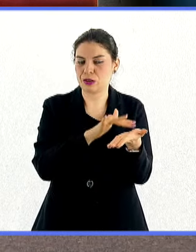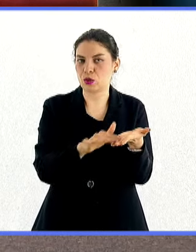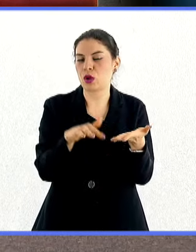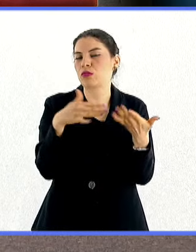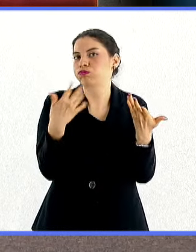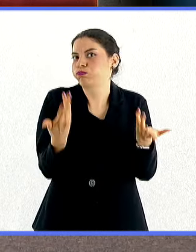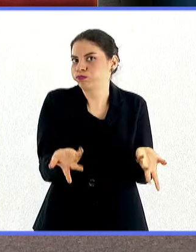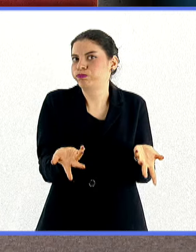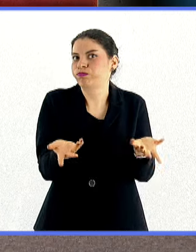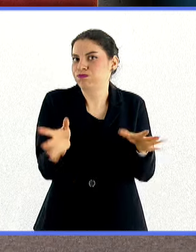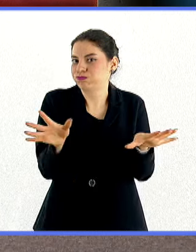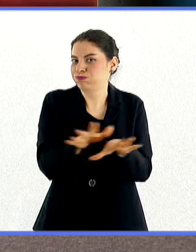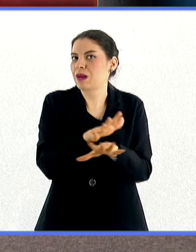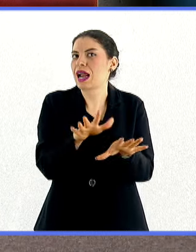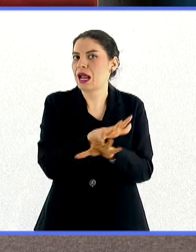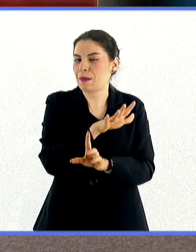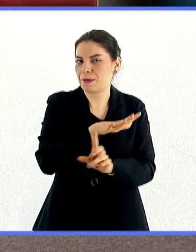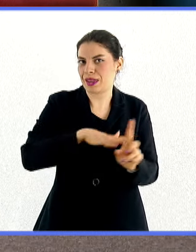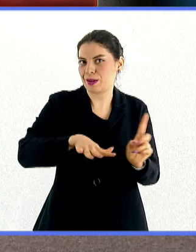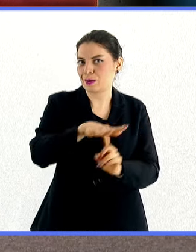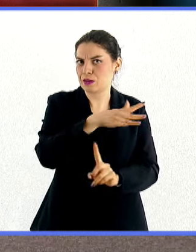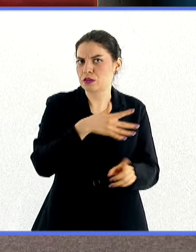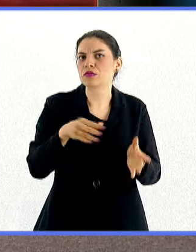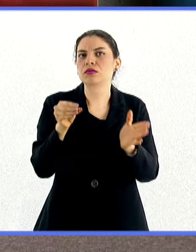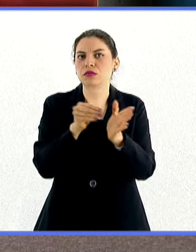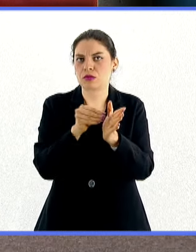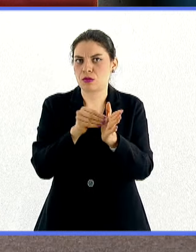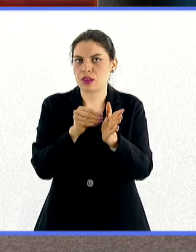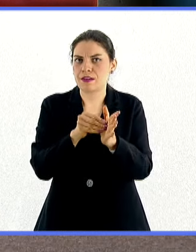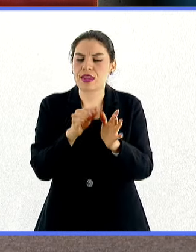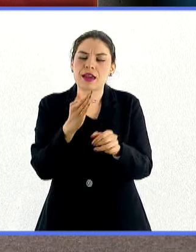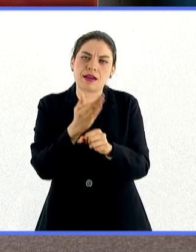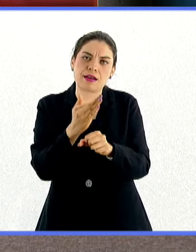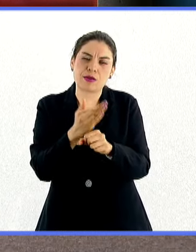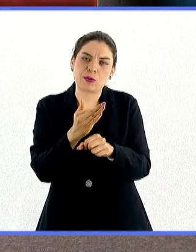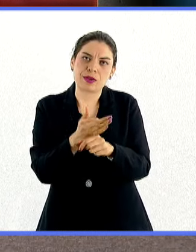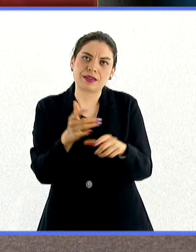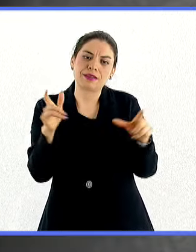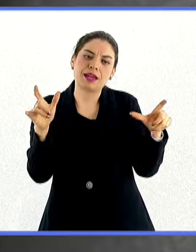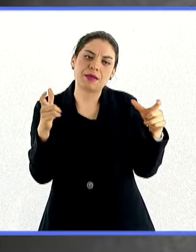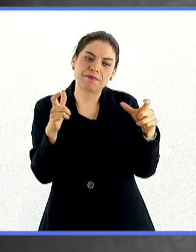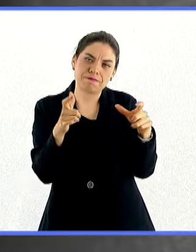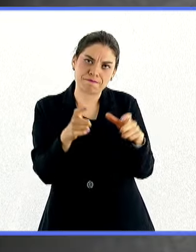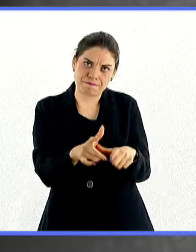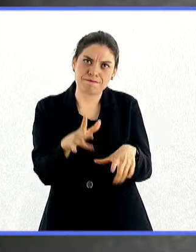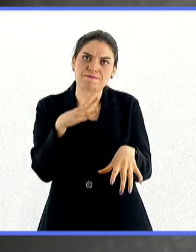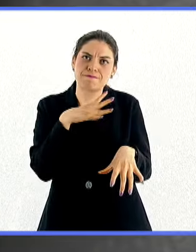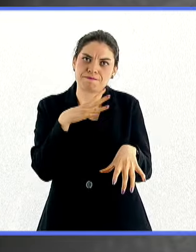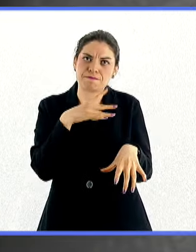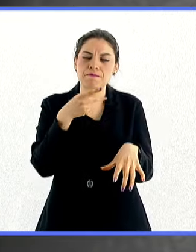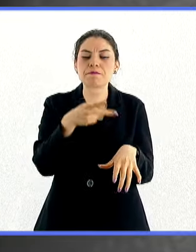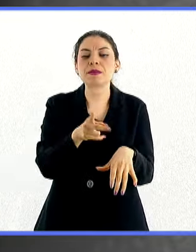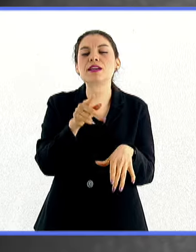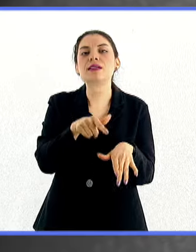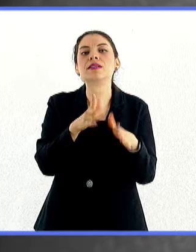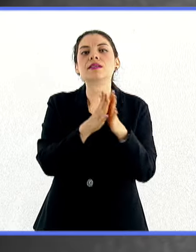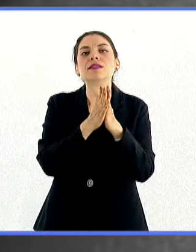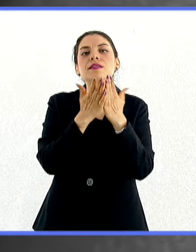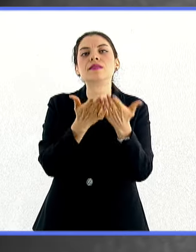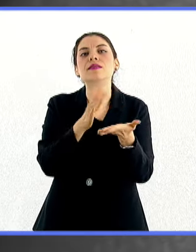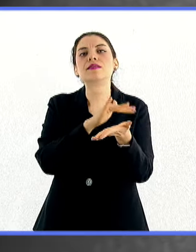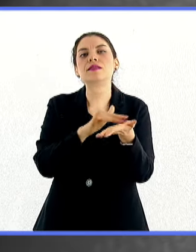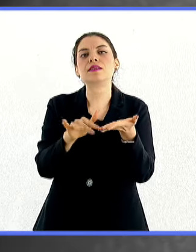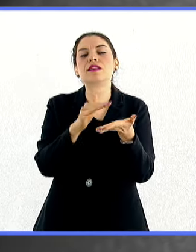gravitando de manera diferente, pero aunque es una forma minoritaria de compartir el saber, nos puede ayudar muchísimo